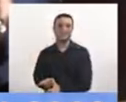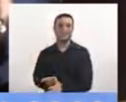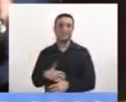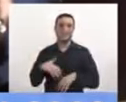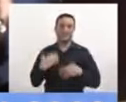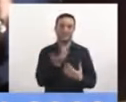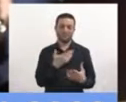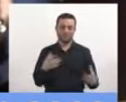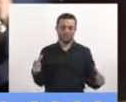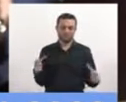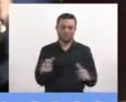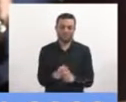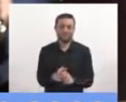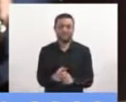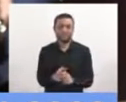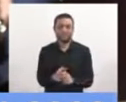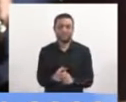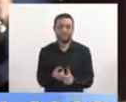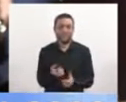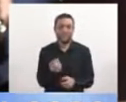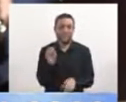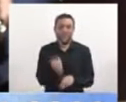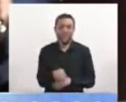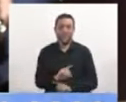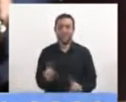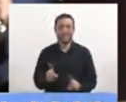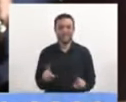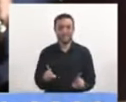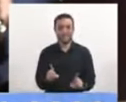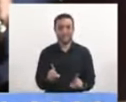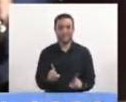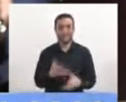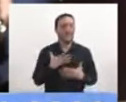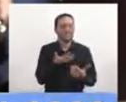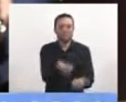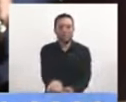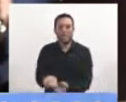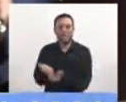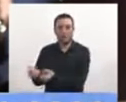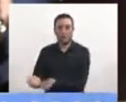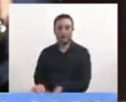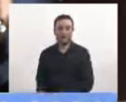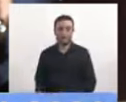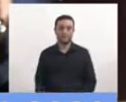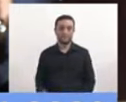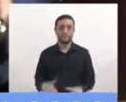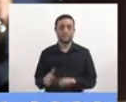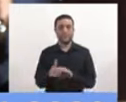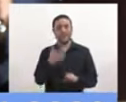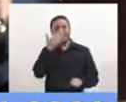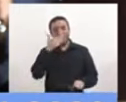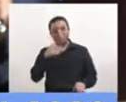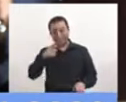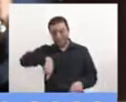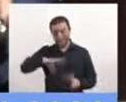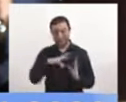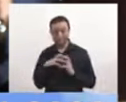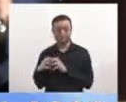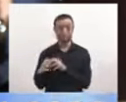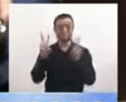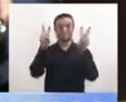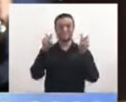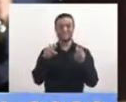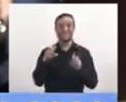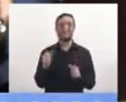los cuatro proyectos que estamos discutiendo, ¿no? Más adelante vamos a discutir mayor presupuesto para ciencia y técnica. Claro, perdemos presupuesto de ciencia y técnica porque